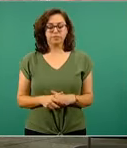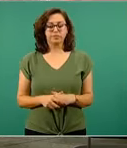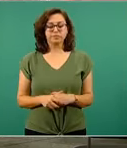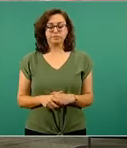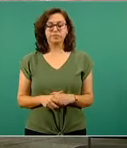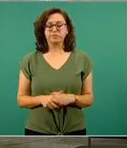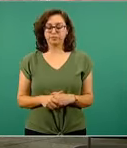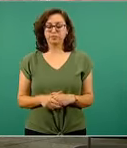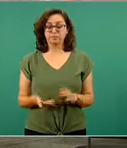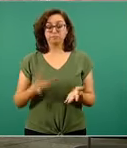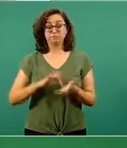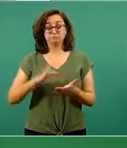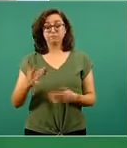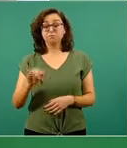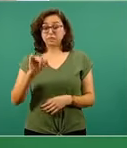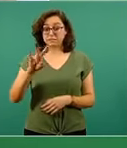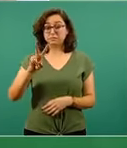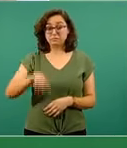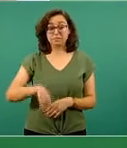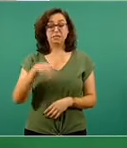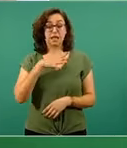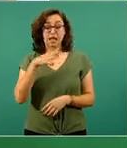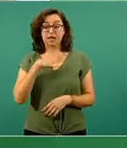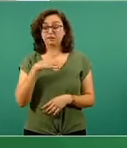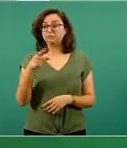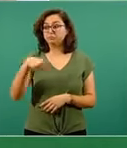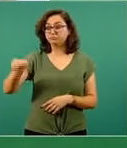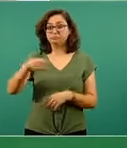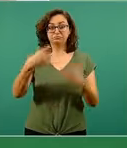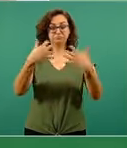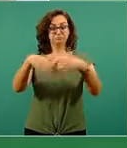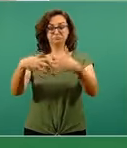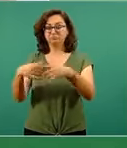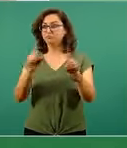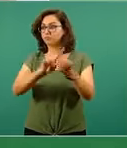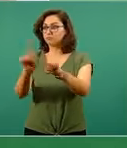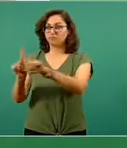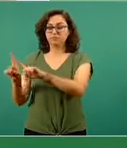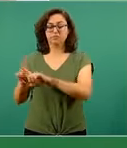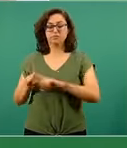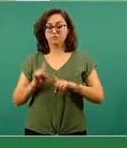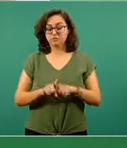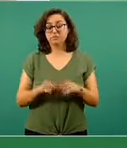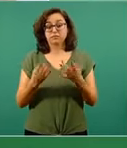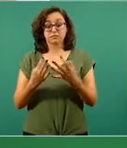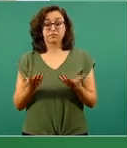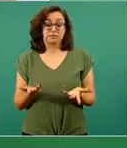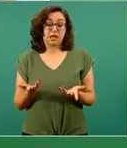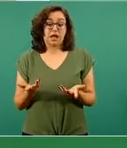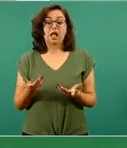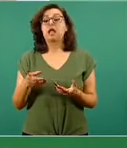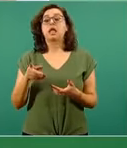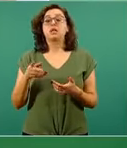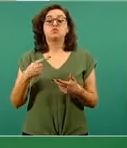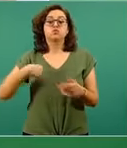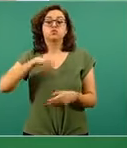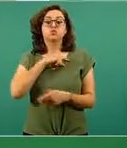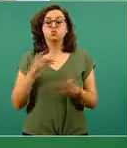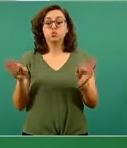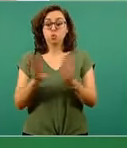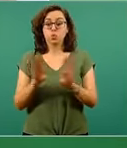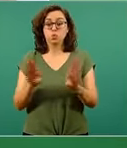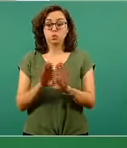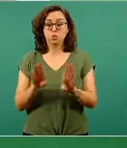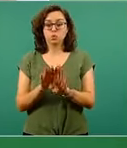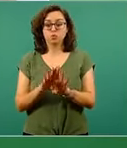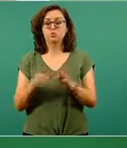empresas automotrices y con ellas muchas otras que son proveedoras para ellas. Y bueno, trabajamos a través de la Dirección General de